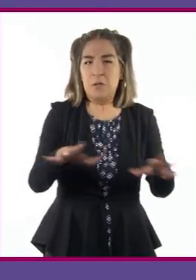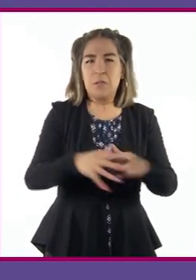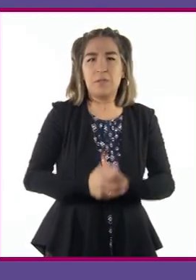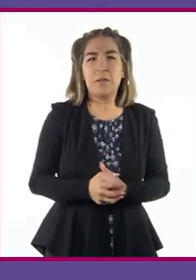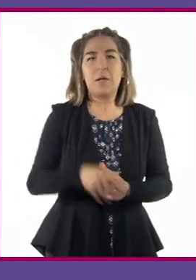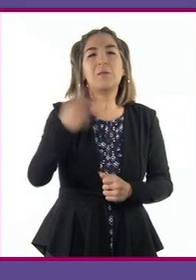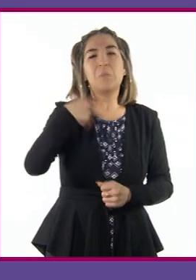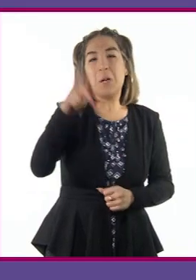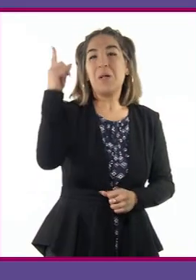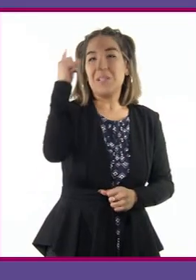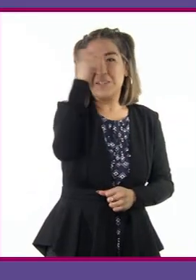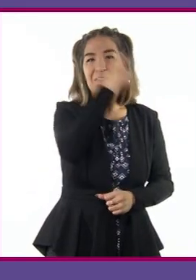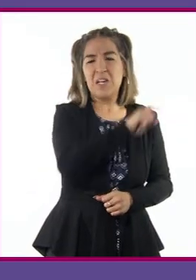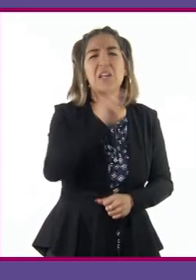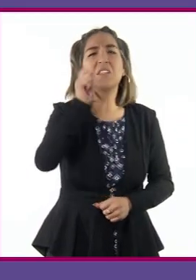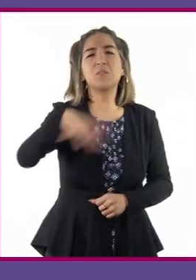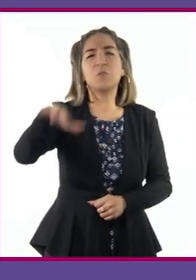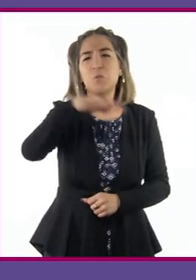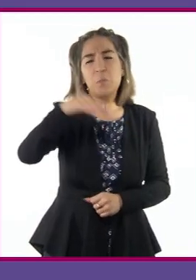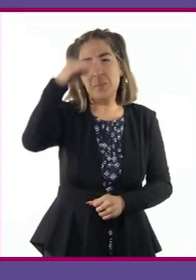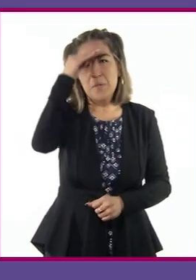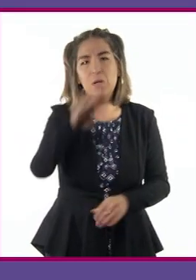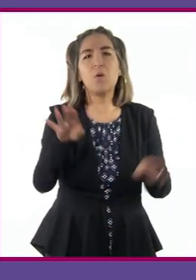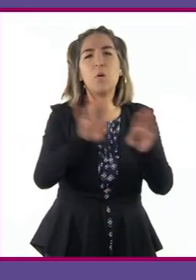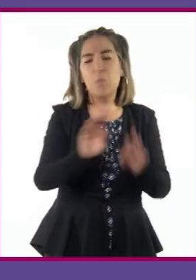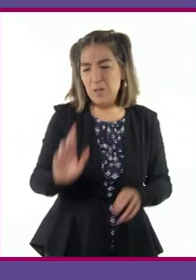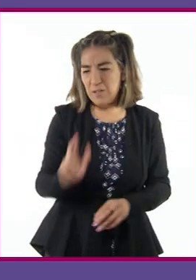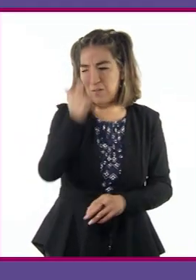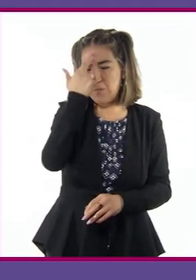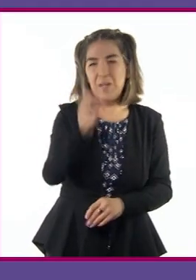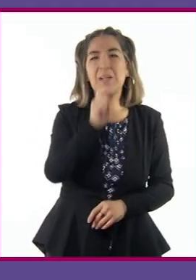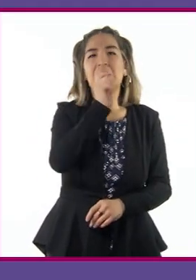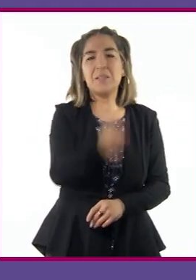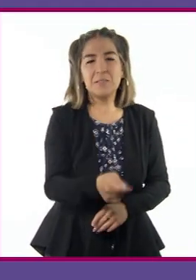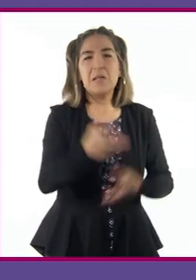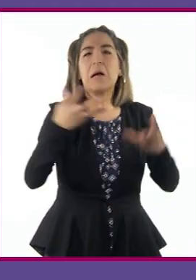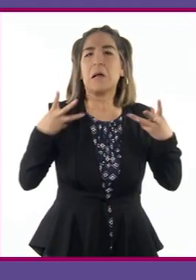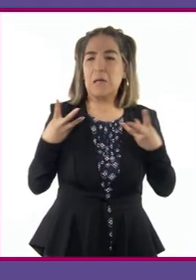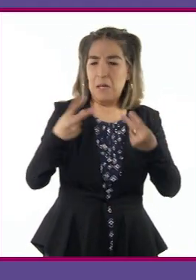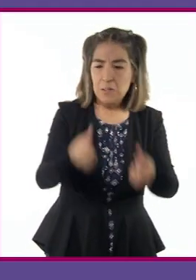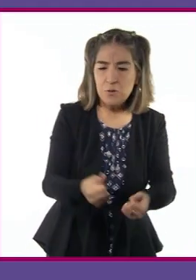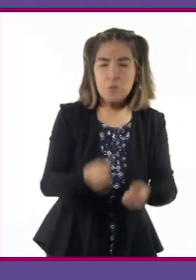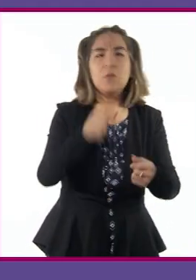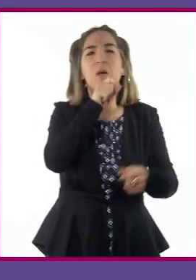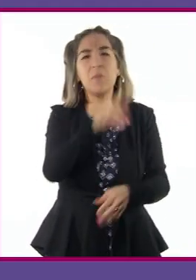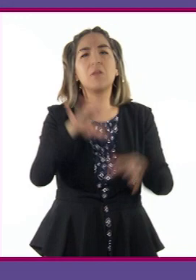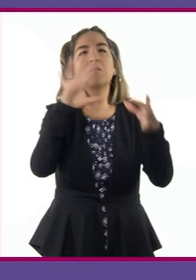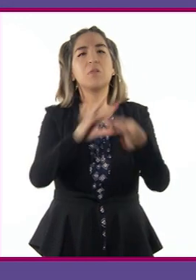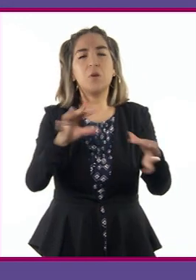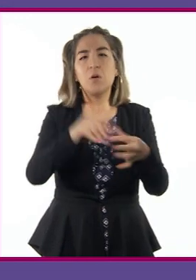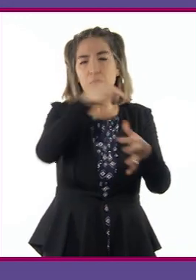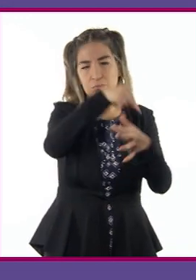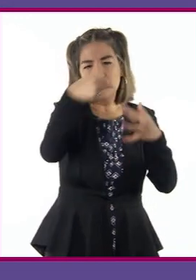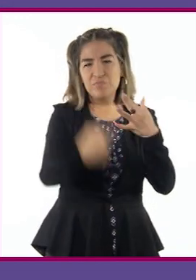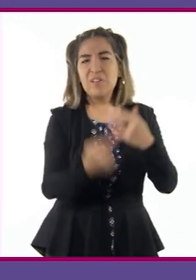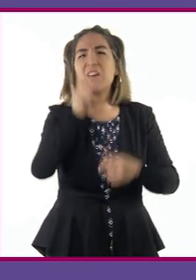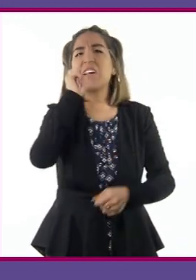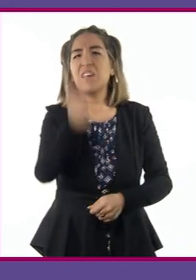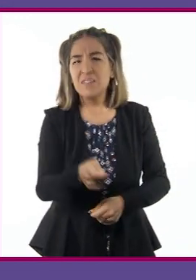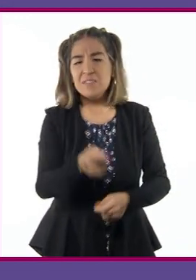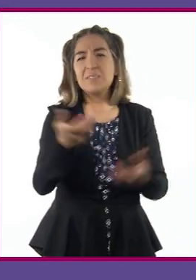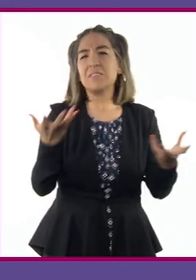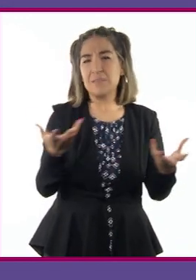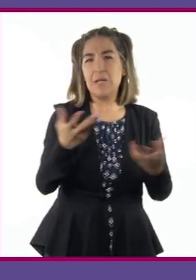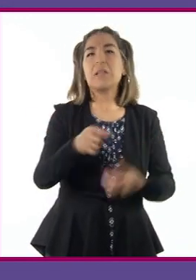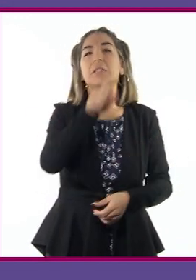difícil imaginar que recuerdan todo lo que hacen, en lo que gastan o su justificación. Aún más complicado